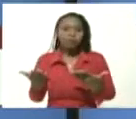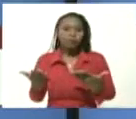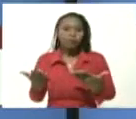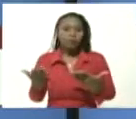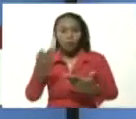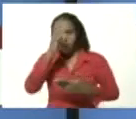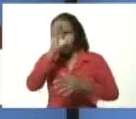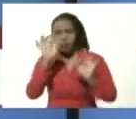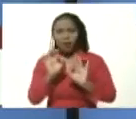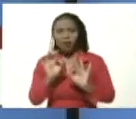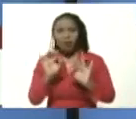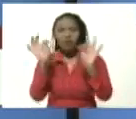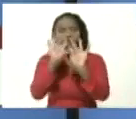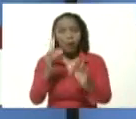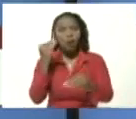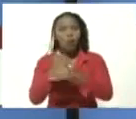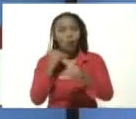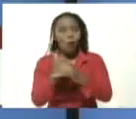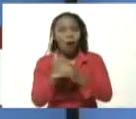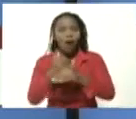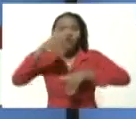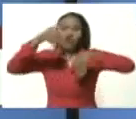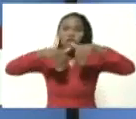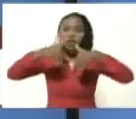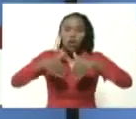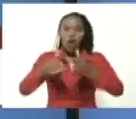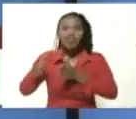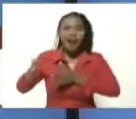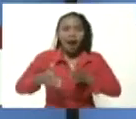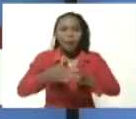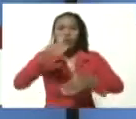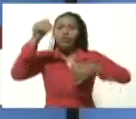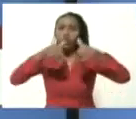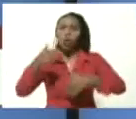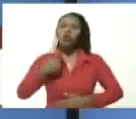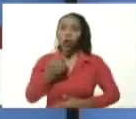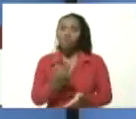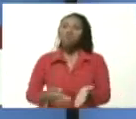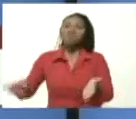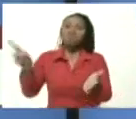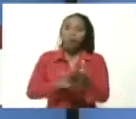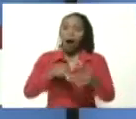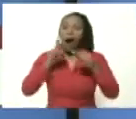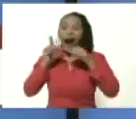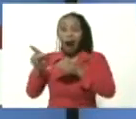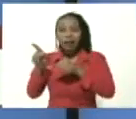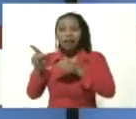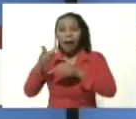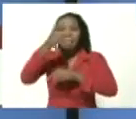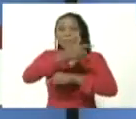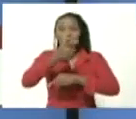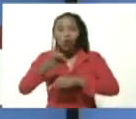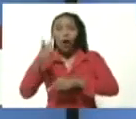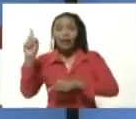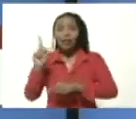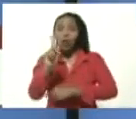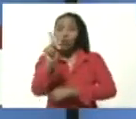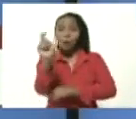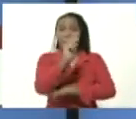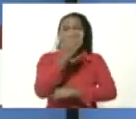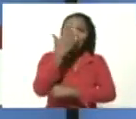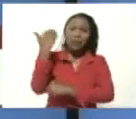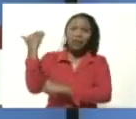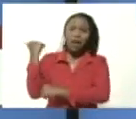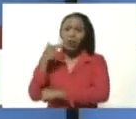Indudablemente el camino es el voto. Indudablemente el camino es el voto. Yo repito, ahí hay gente que hasta hace un mes y medio